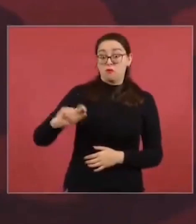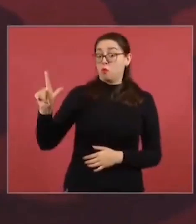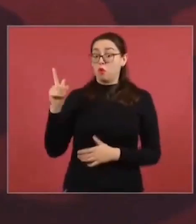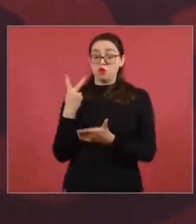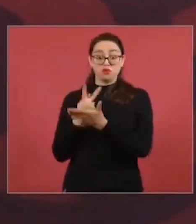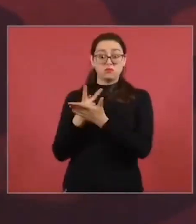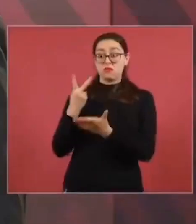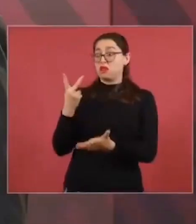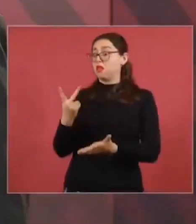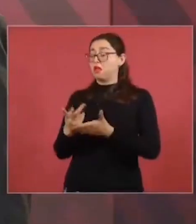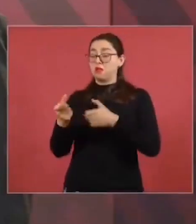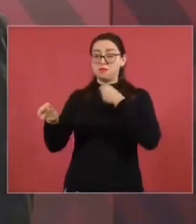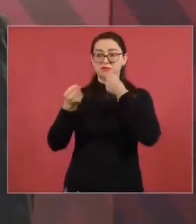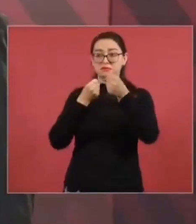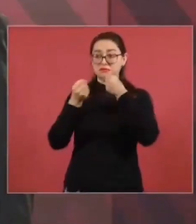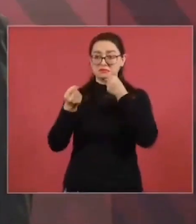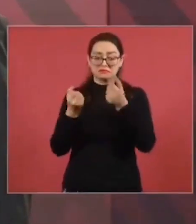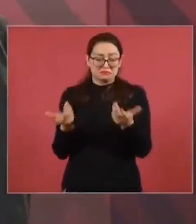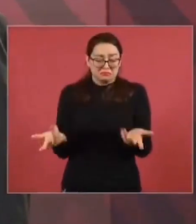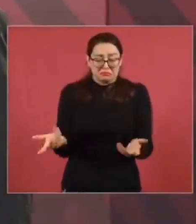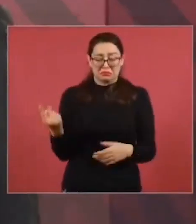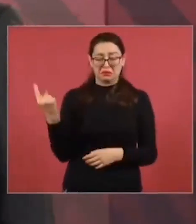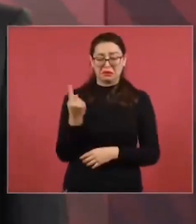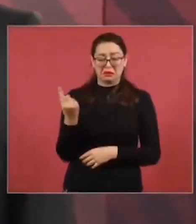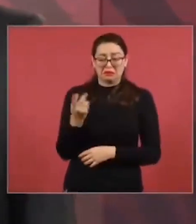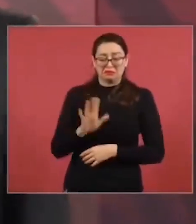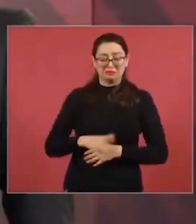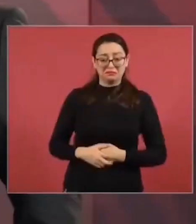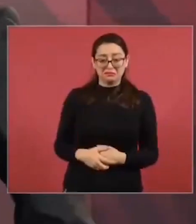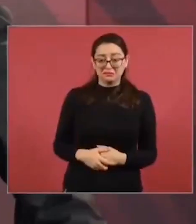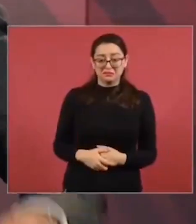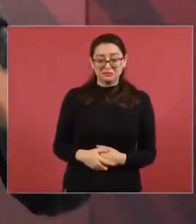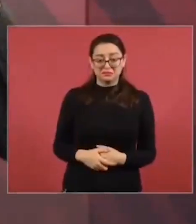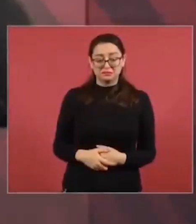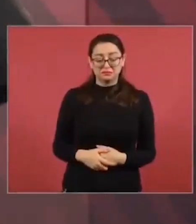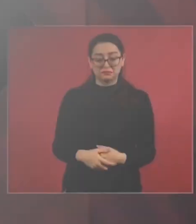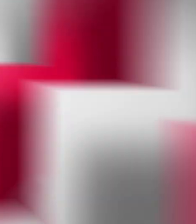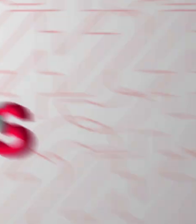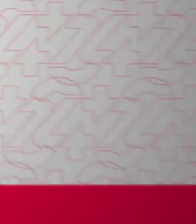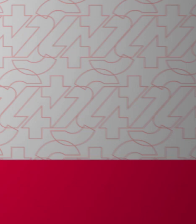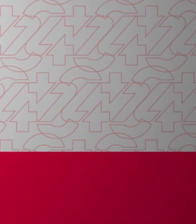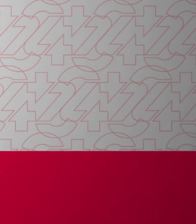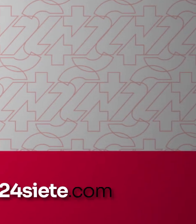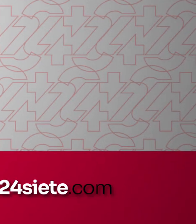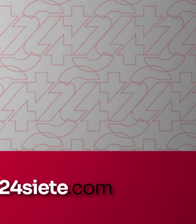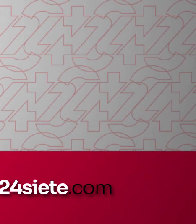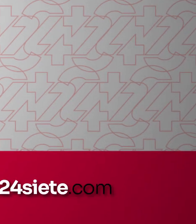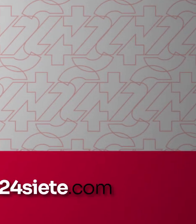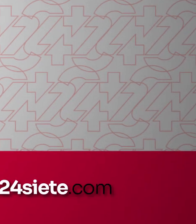buenos periodistas les saludo a Jonathan Lee las noticias son